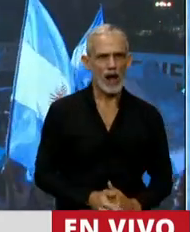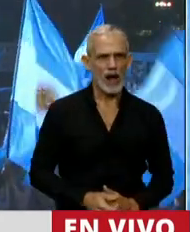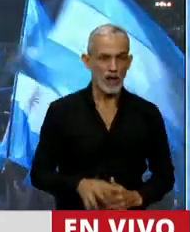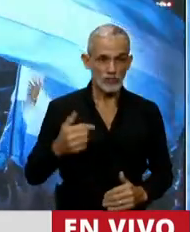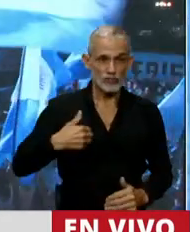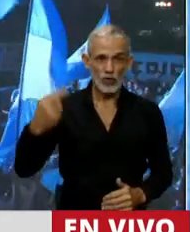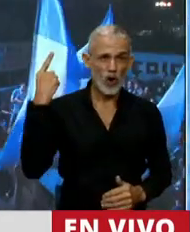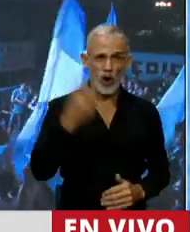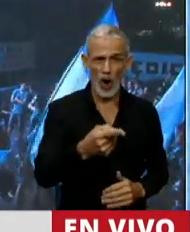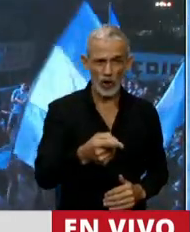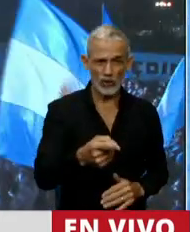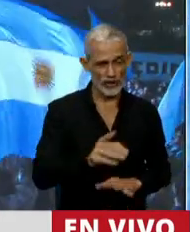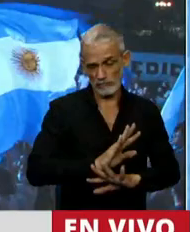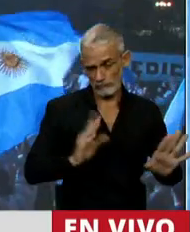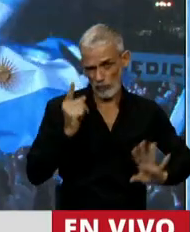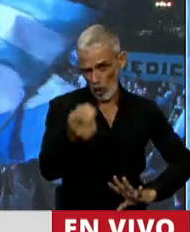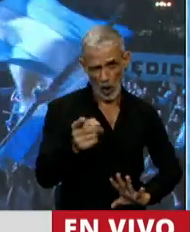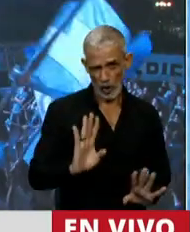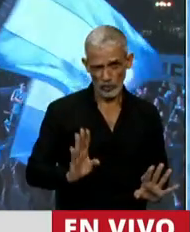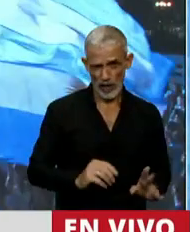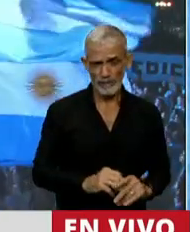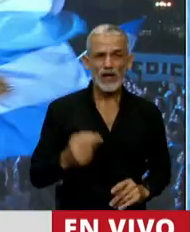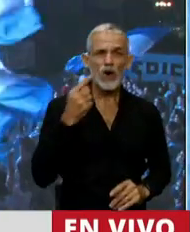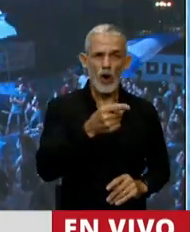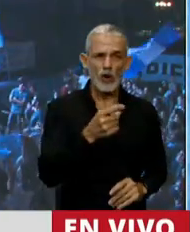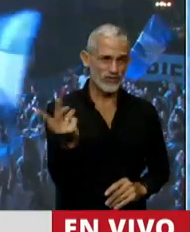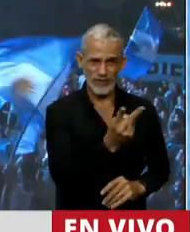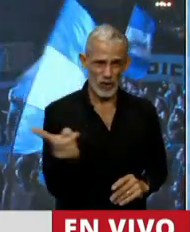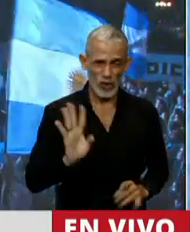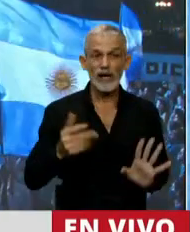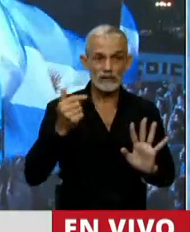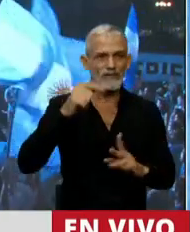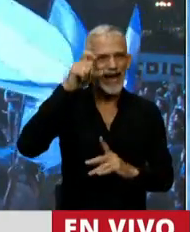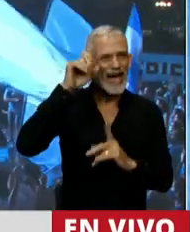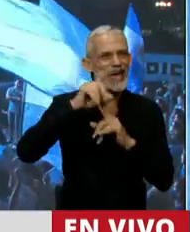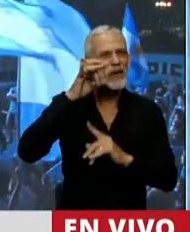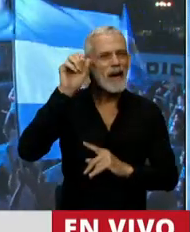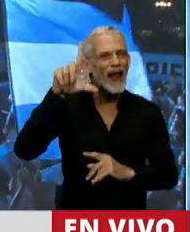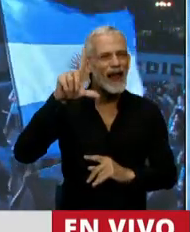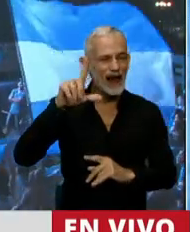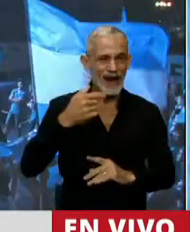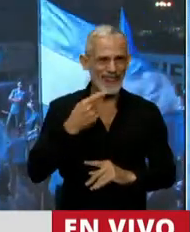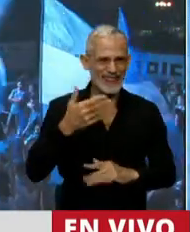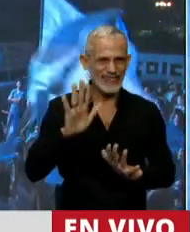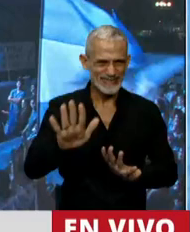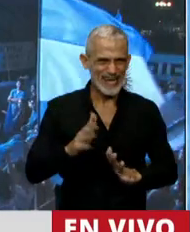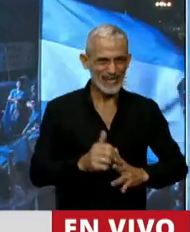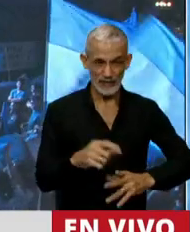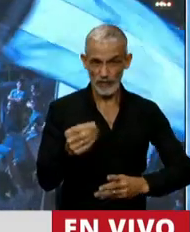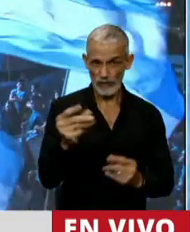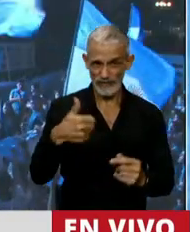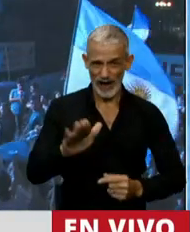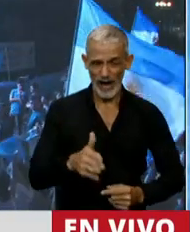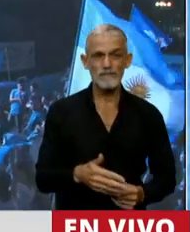en contra, señor presidente. Estoy en contra de eso. Eso decía Pérez Esquivel. Y quiero terminar, señor